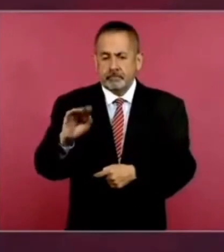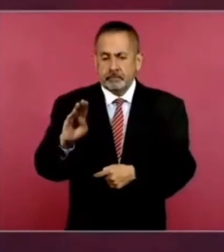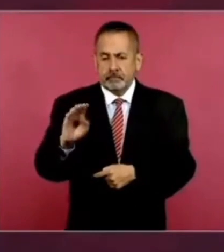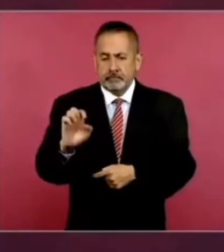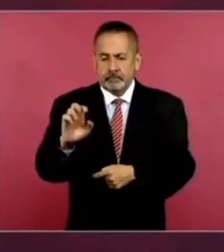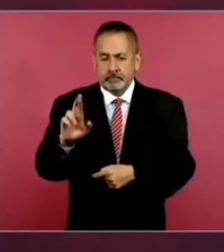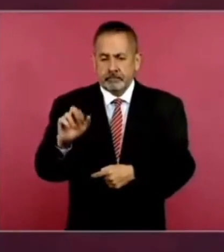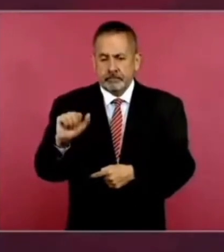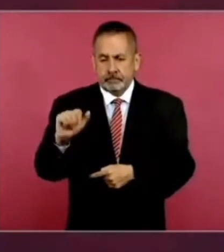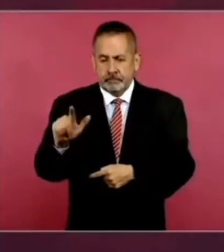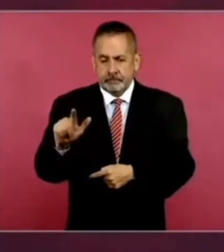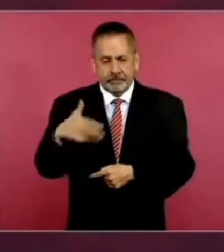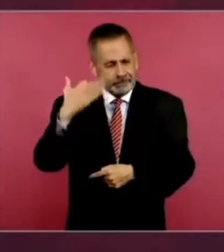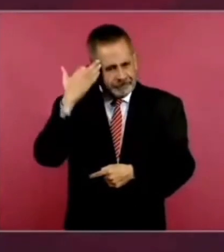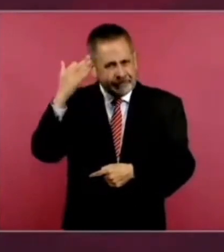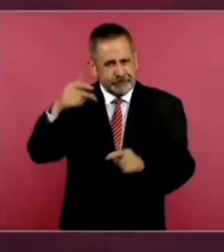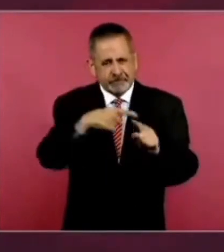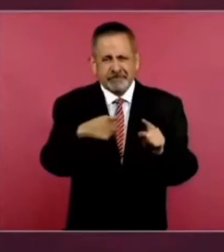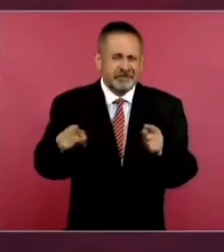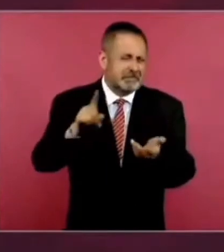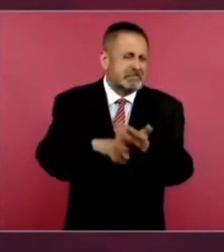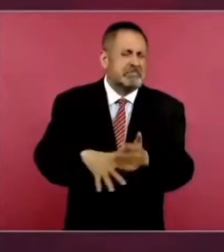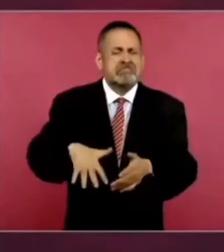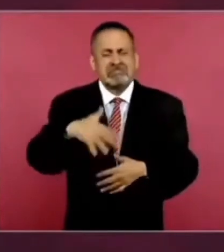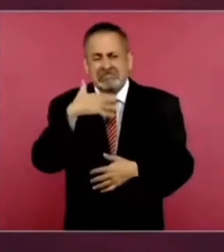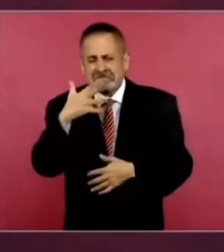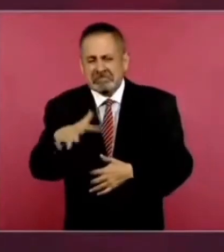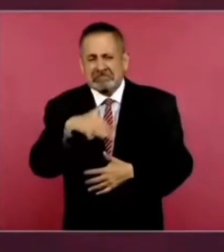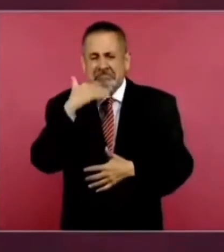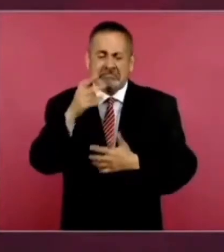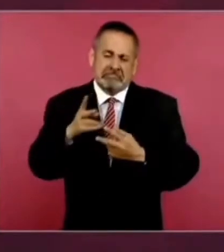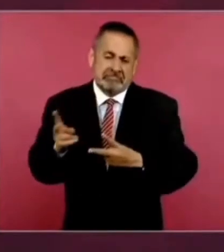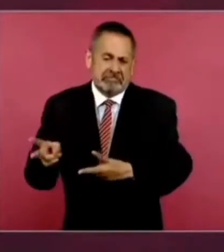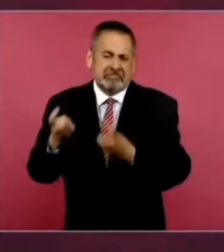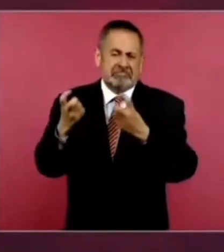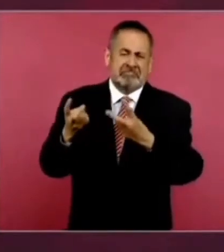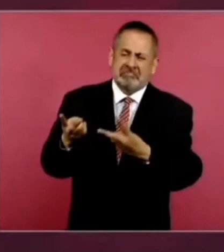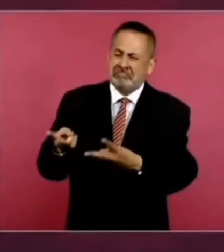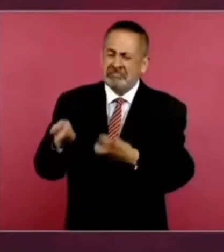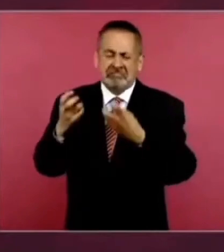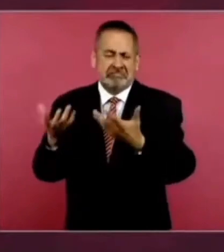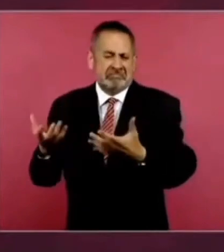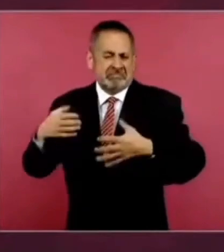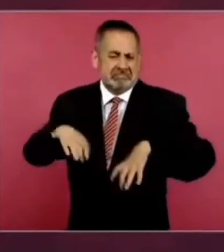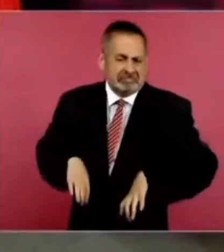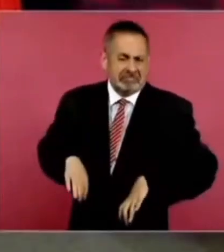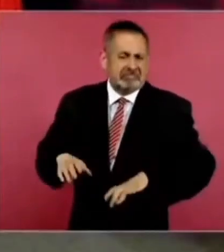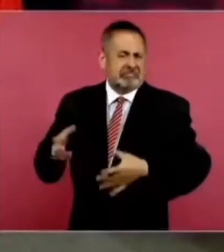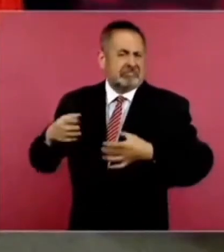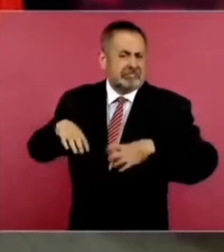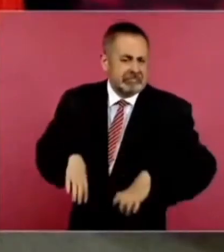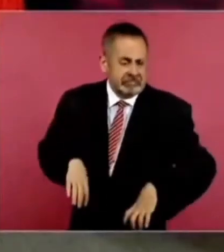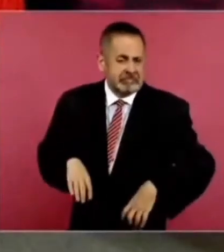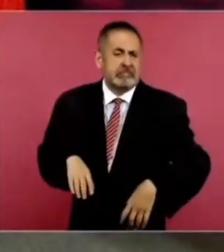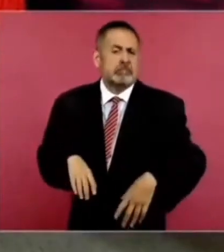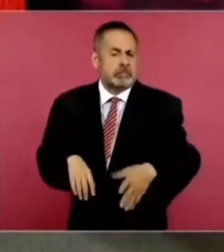Pues fue un periodo de corrupción y de saqueo. ¿Y cuánto duró?